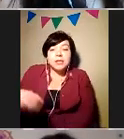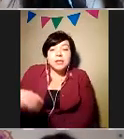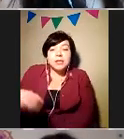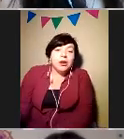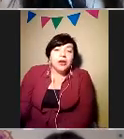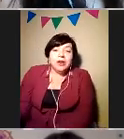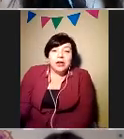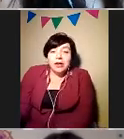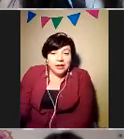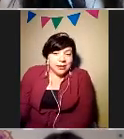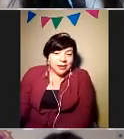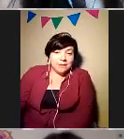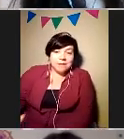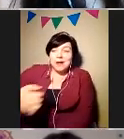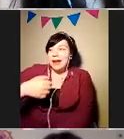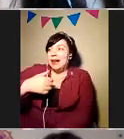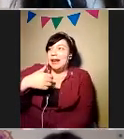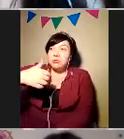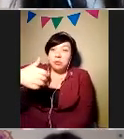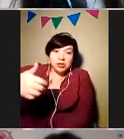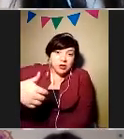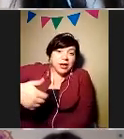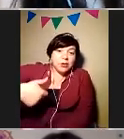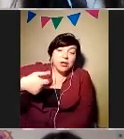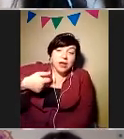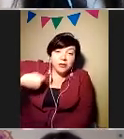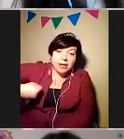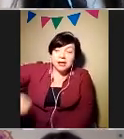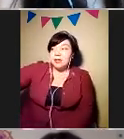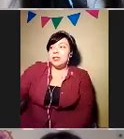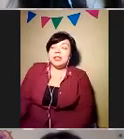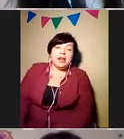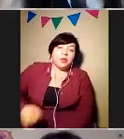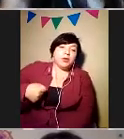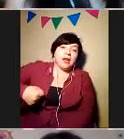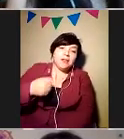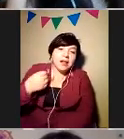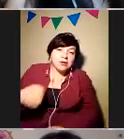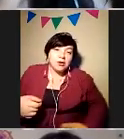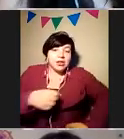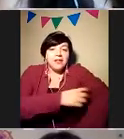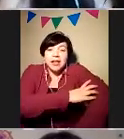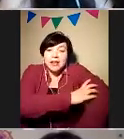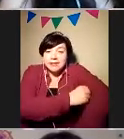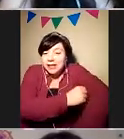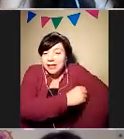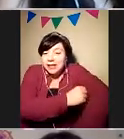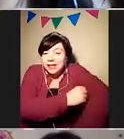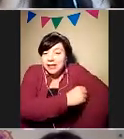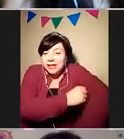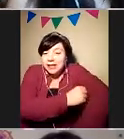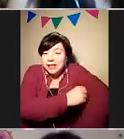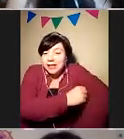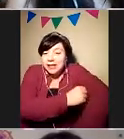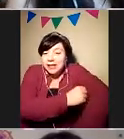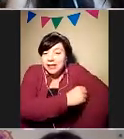sí estaría asociada, como decía Muro, a la exposición al uso de la fuerza. Entonces, si la costura del brazo no está bien, se